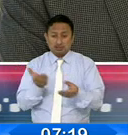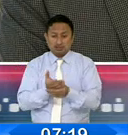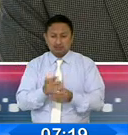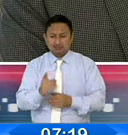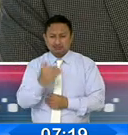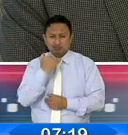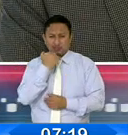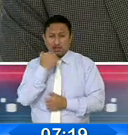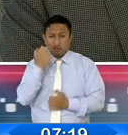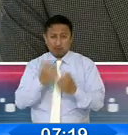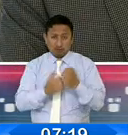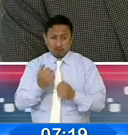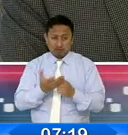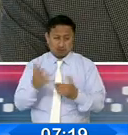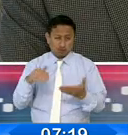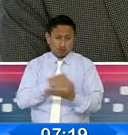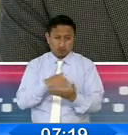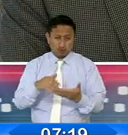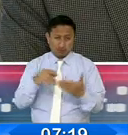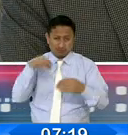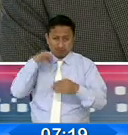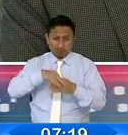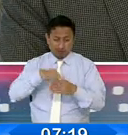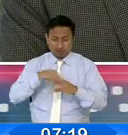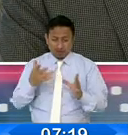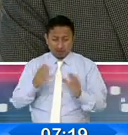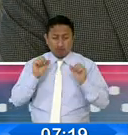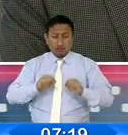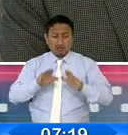hay consistencia de votos en algunas